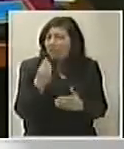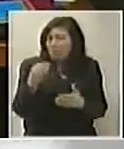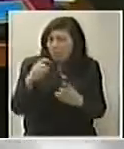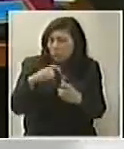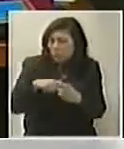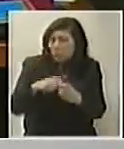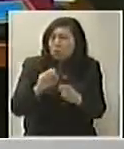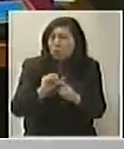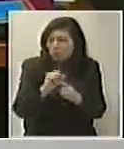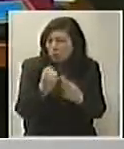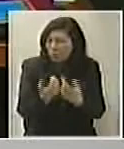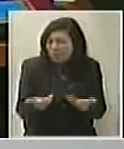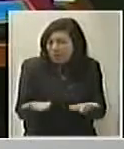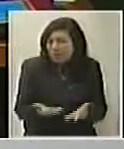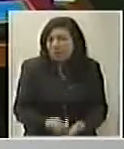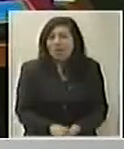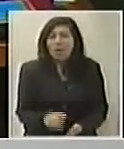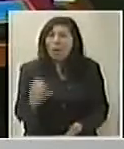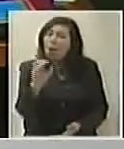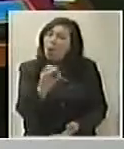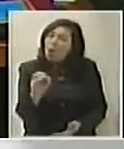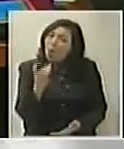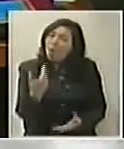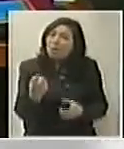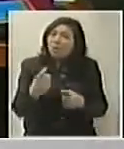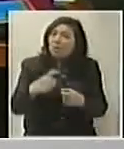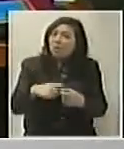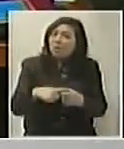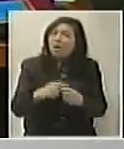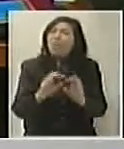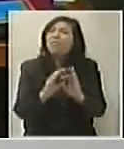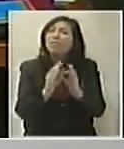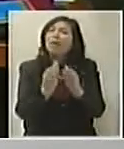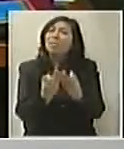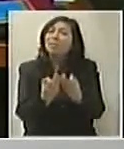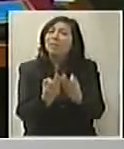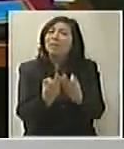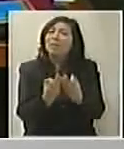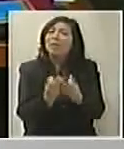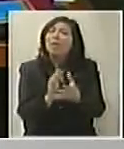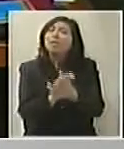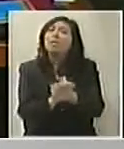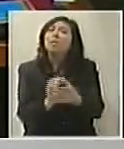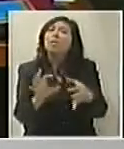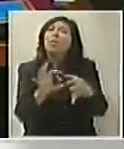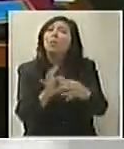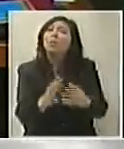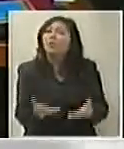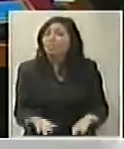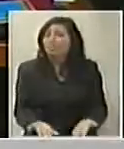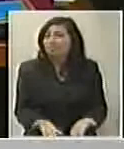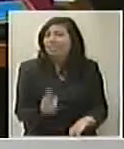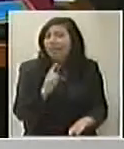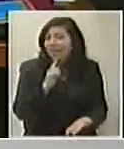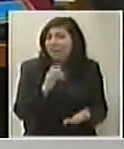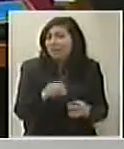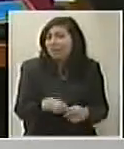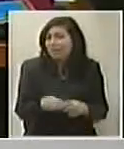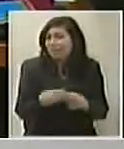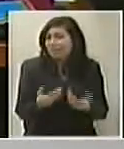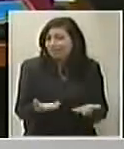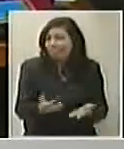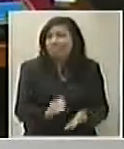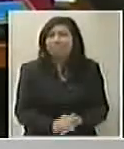inclusión social o esta es la inclusión familiar y de los amigotes? Eso es